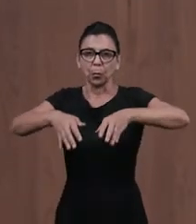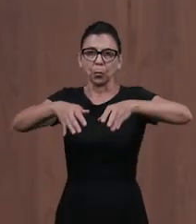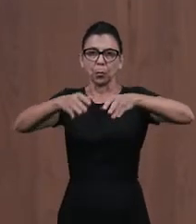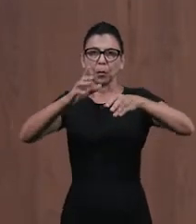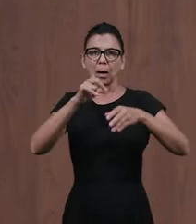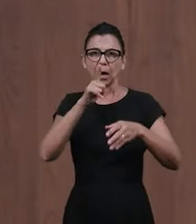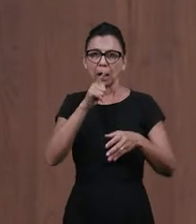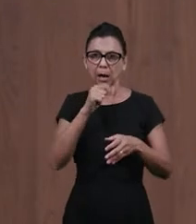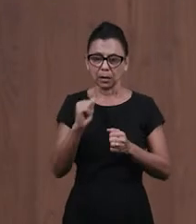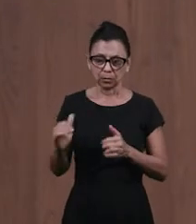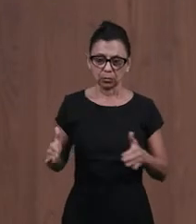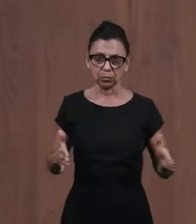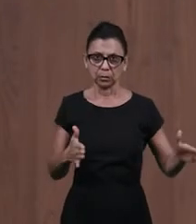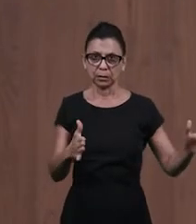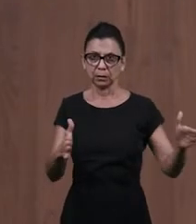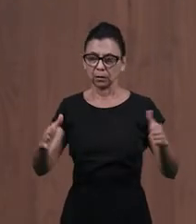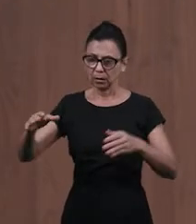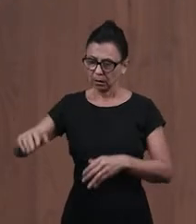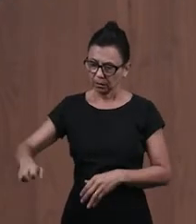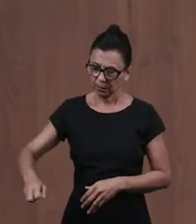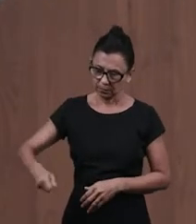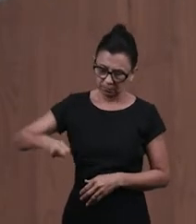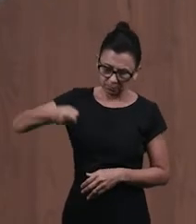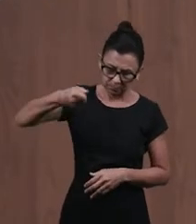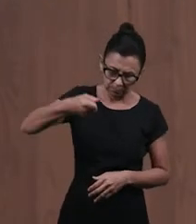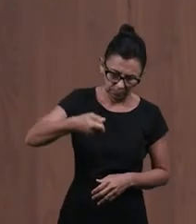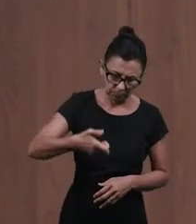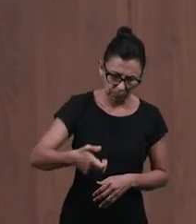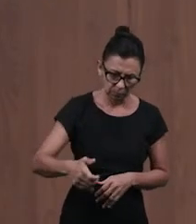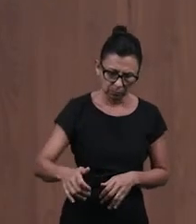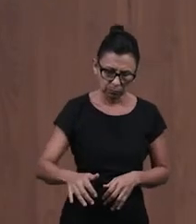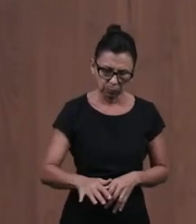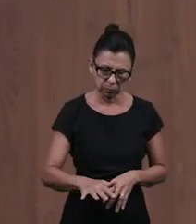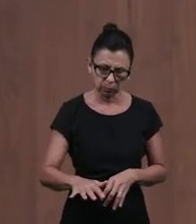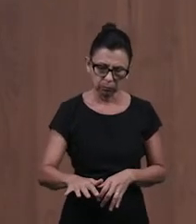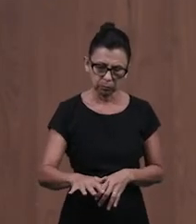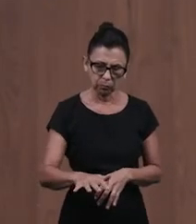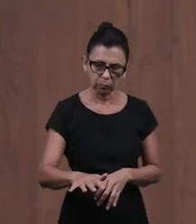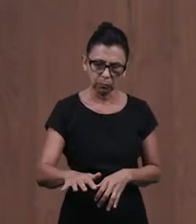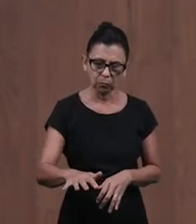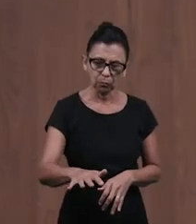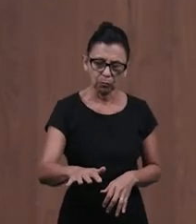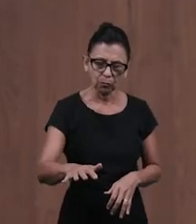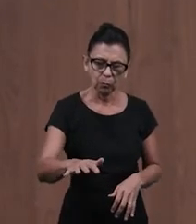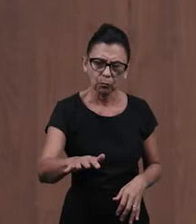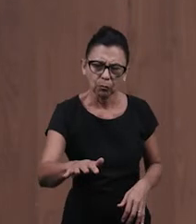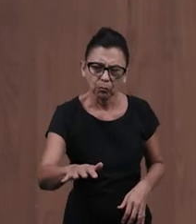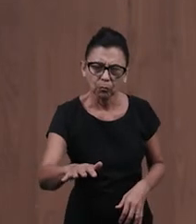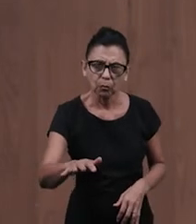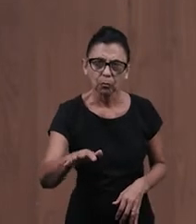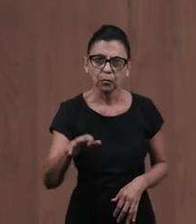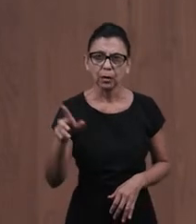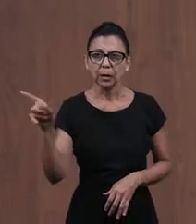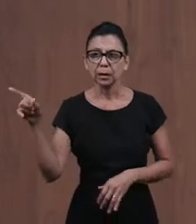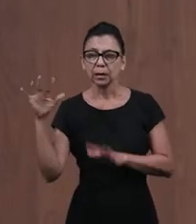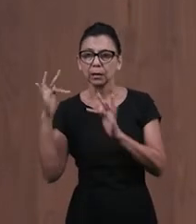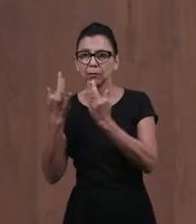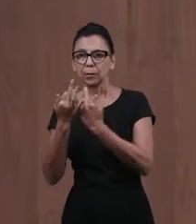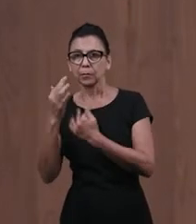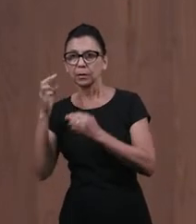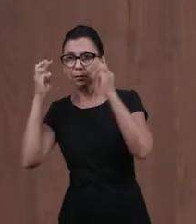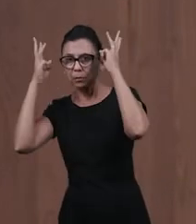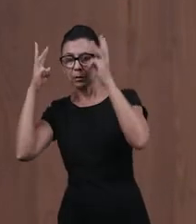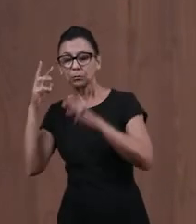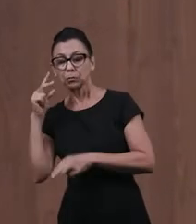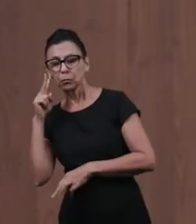Moisés, solo veía dónde iba la cesta, hasta que la cesta paró cerca de la hija de Faraón